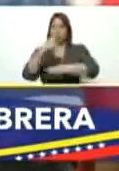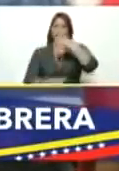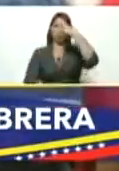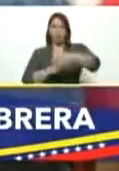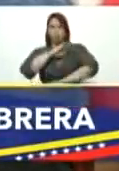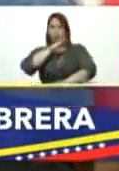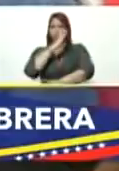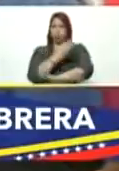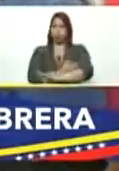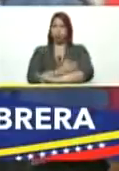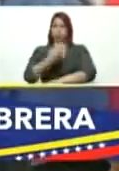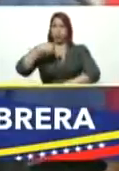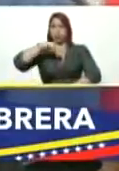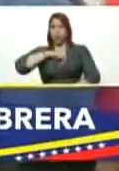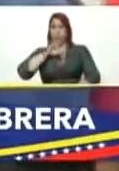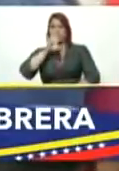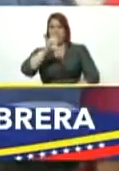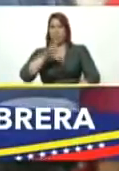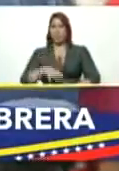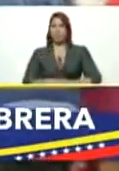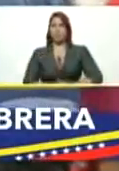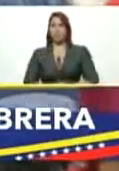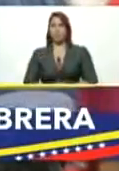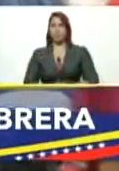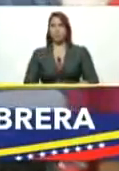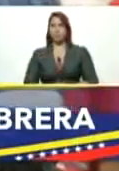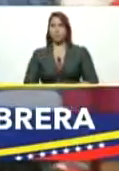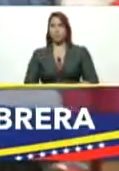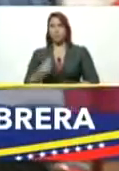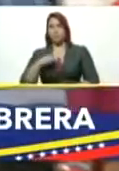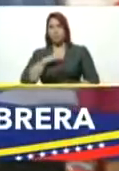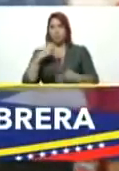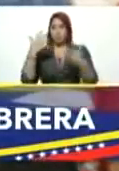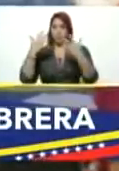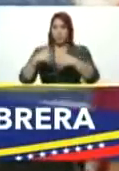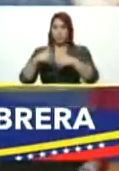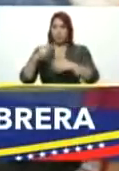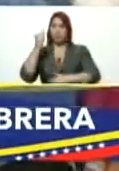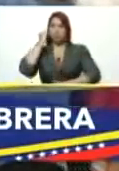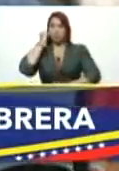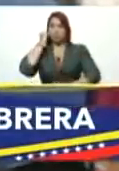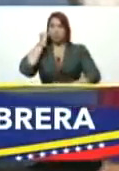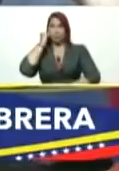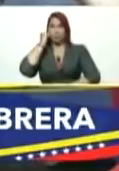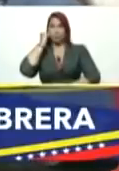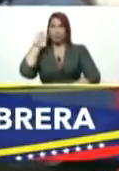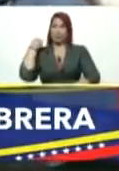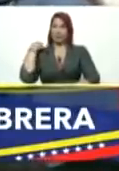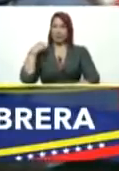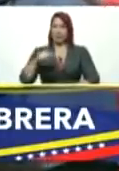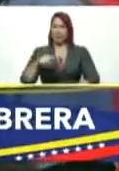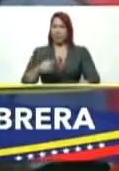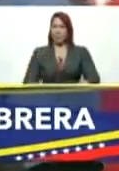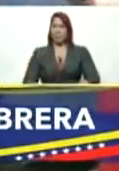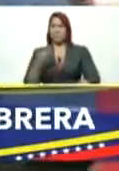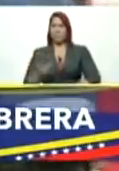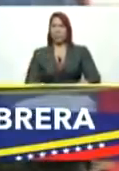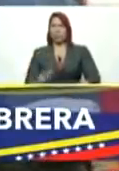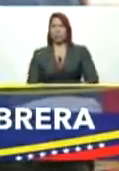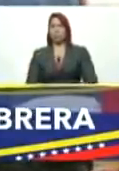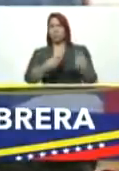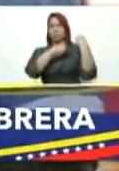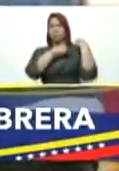fortaleciendo nuestra patria en nuestra industria las mujeres hemos tenido un papel muy importante